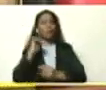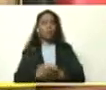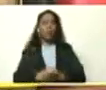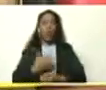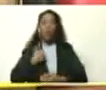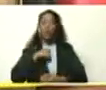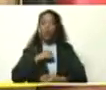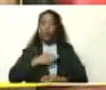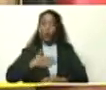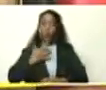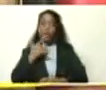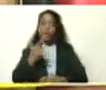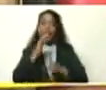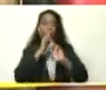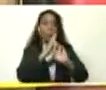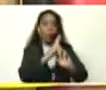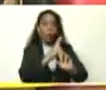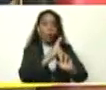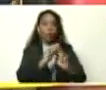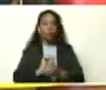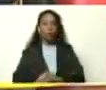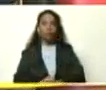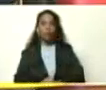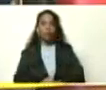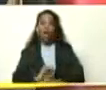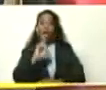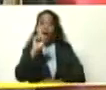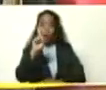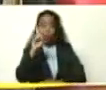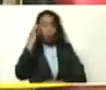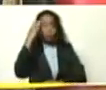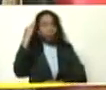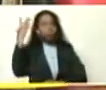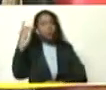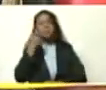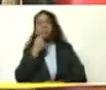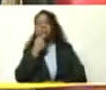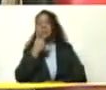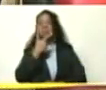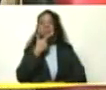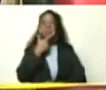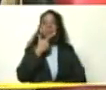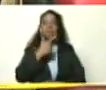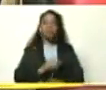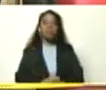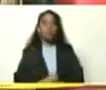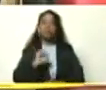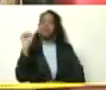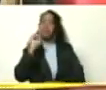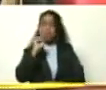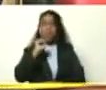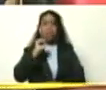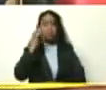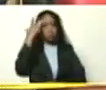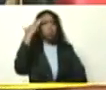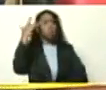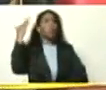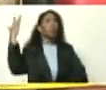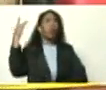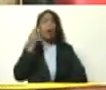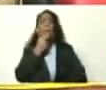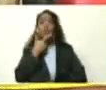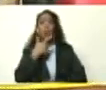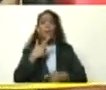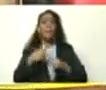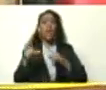Nosotros pudiéramos responder, es una utopía hermosa. Sí, es una utopía hermosa, pero es una